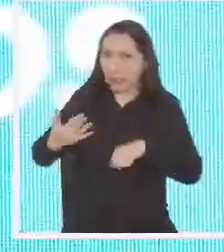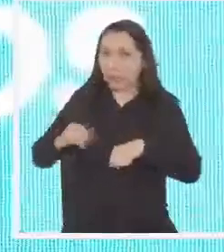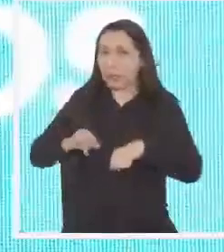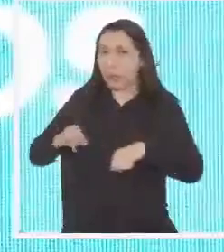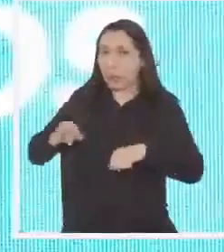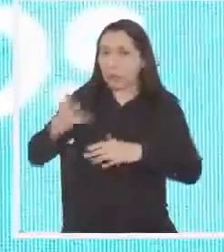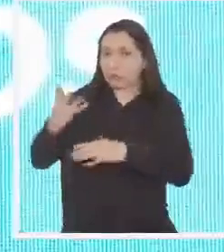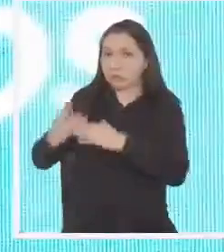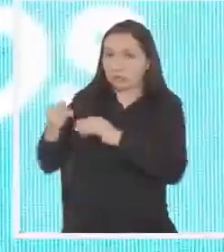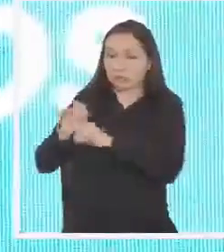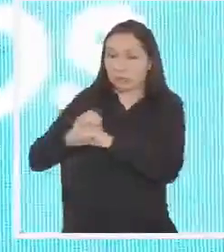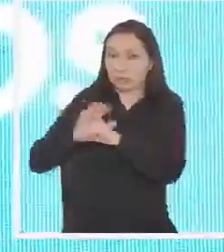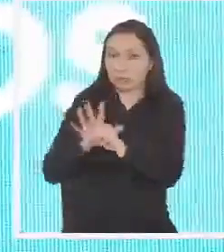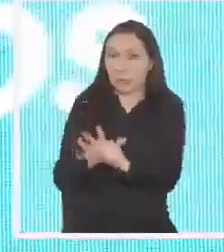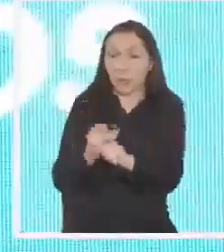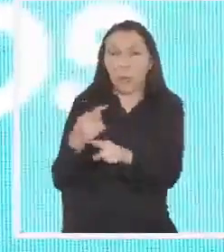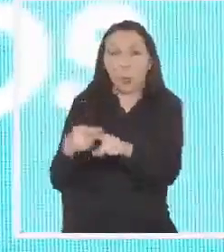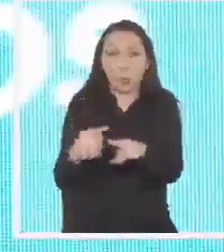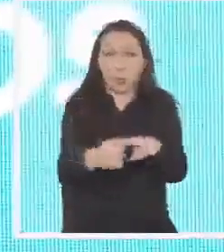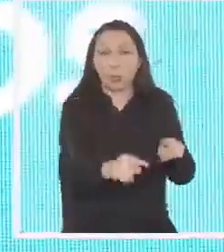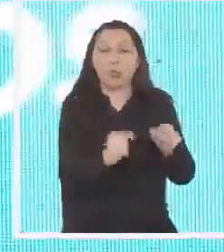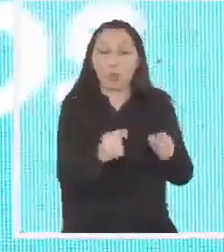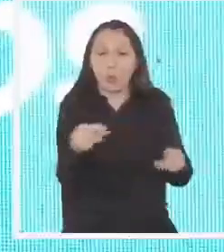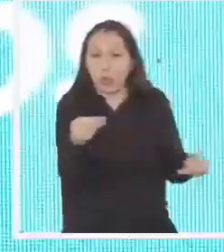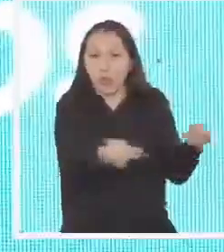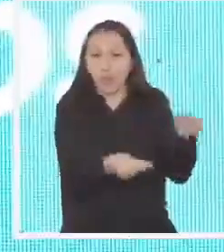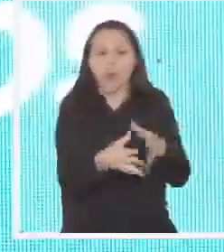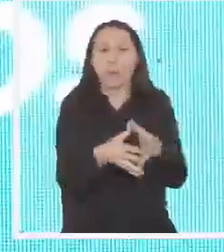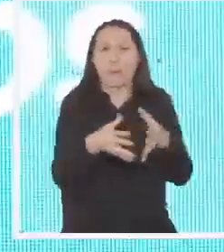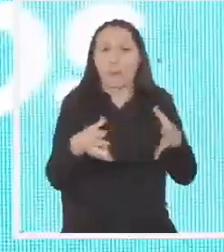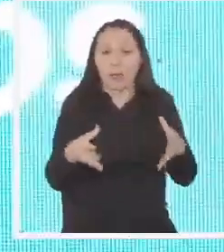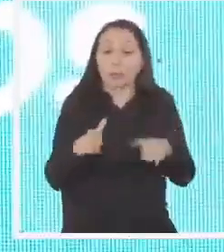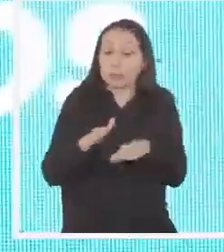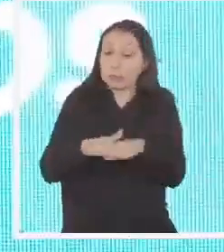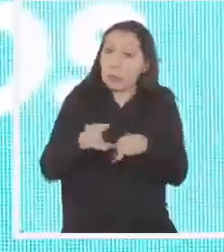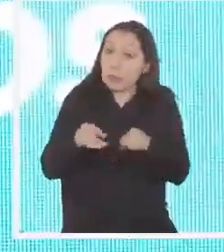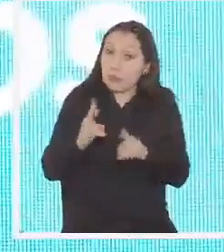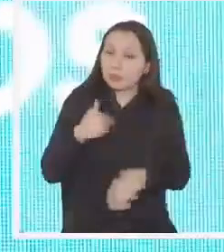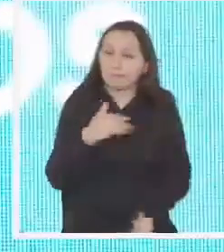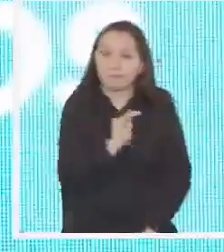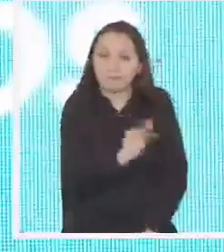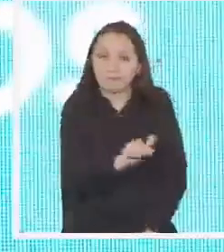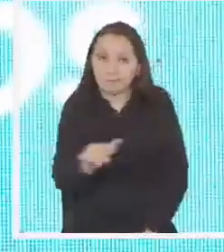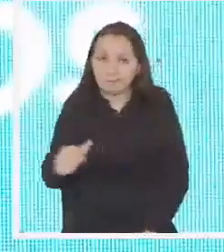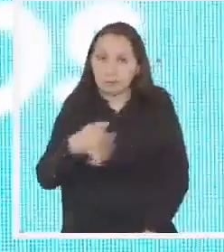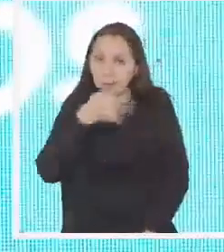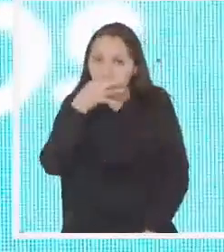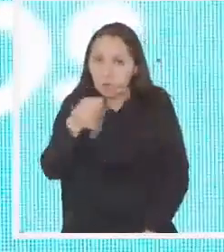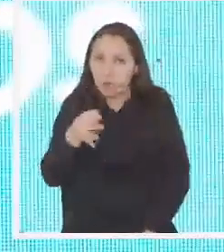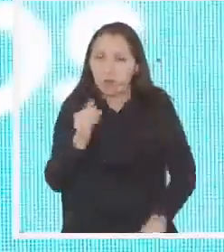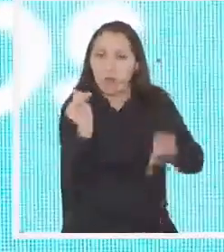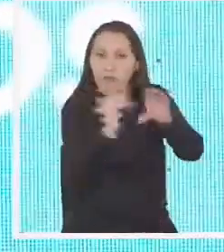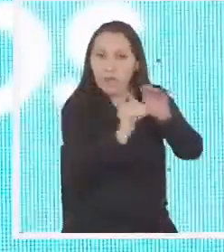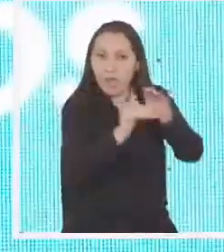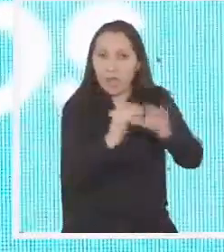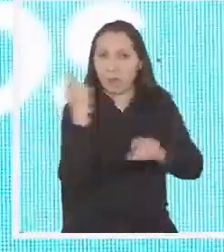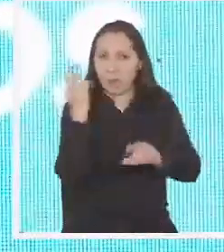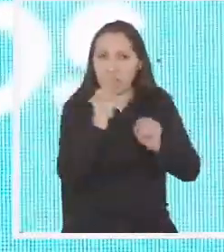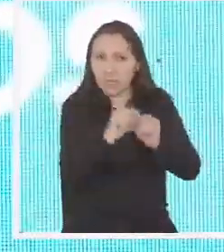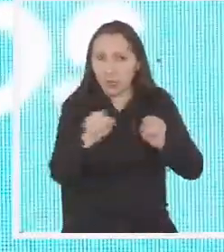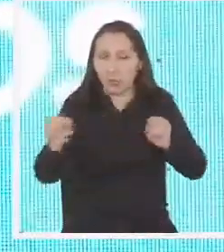de la pandemia. Pero hay otros actores que también pueden aportar más. Y permítanme hacer un llamado a los bancos en